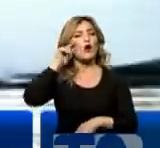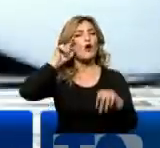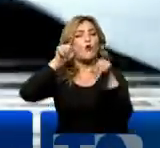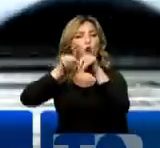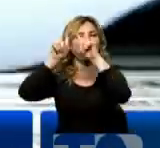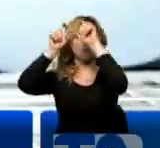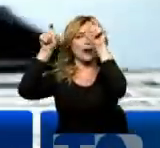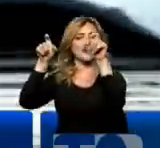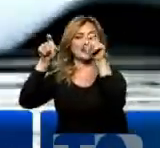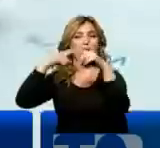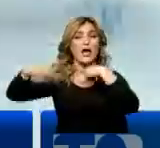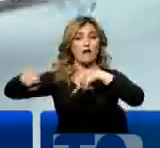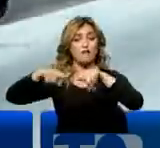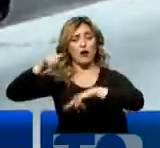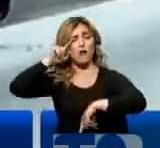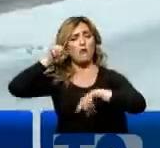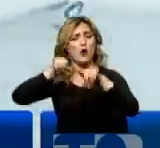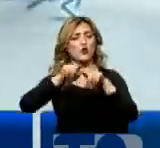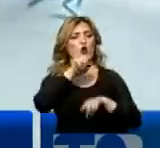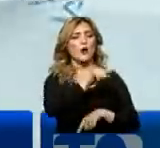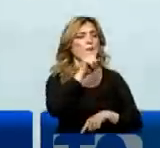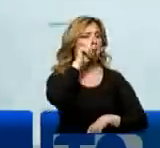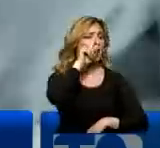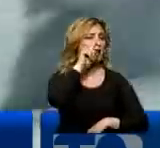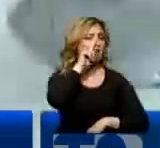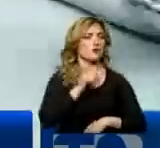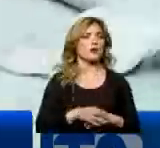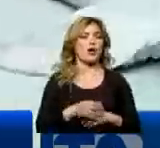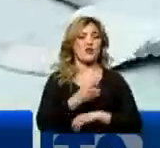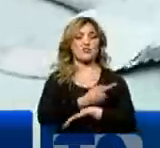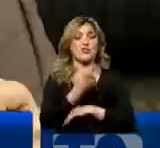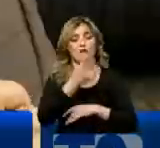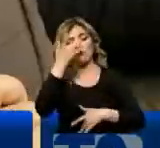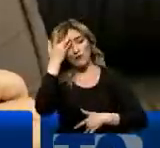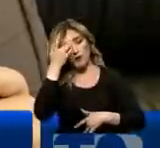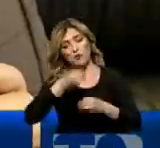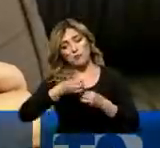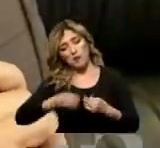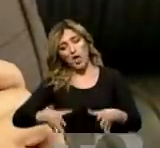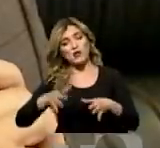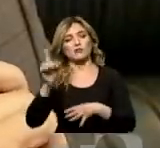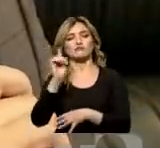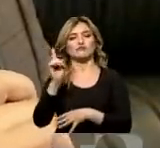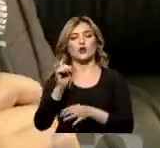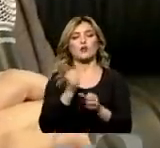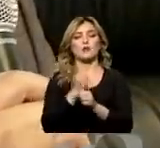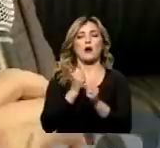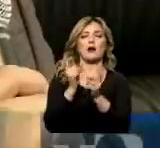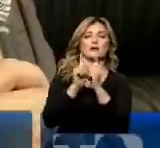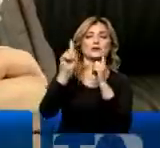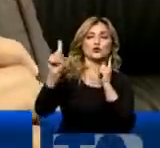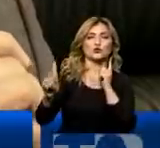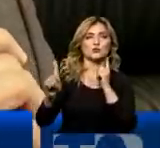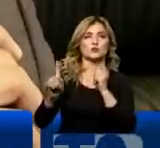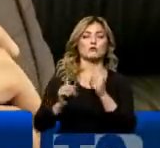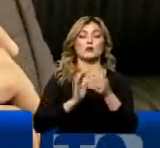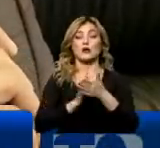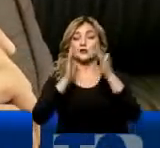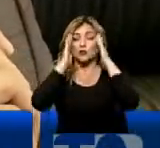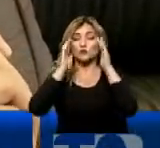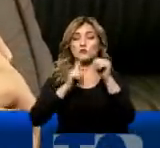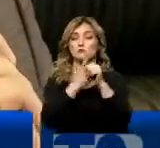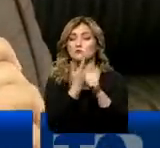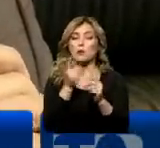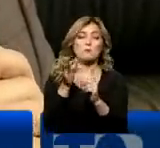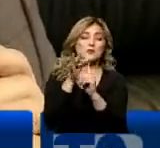trabajador y la empresa para que no pierdan sus días si es que se registra enfermo. Tiene que tomarse en cuenta las mujeres embarazadas, personas